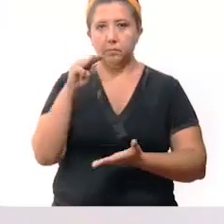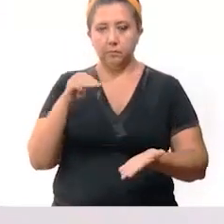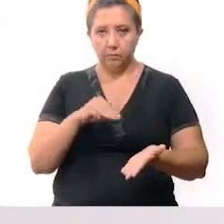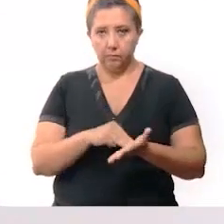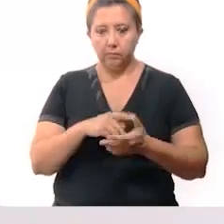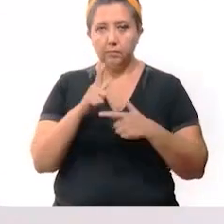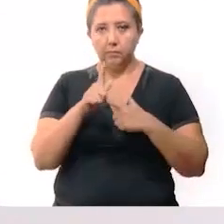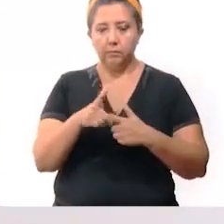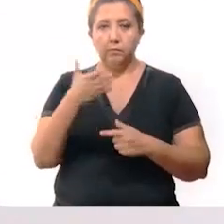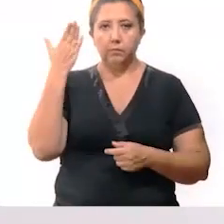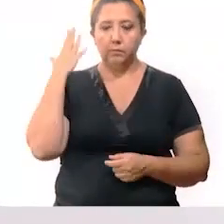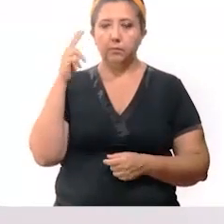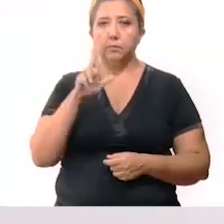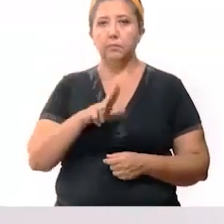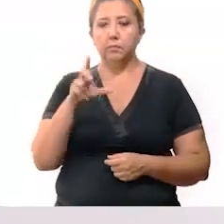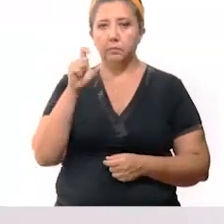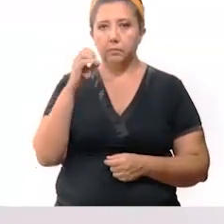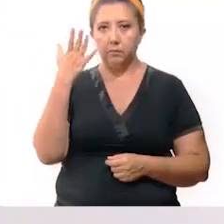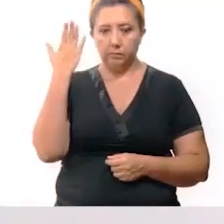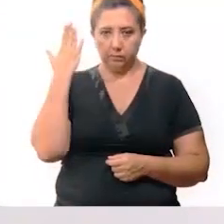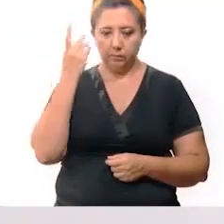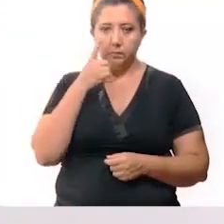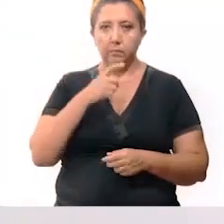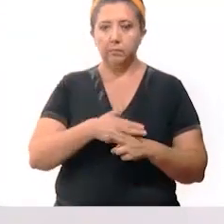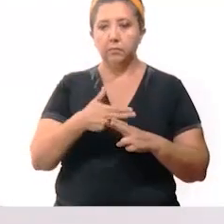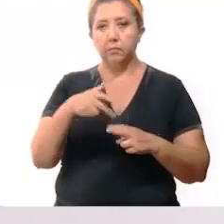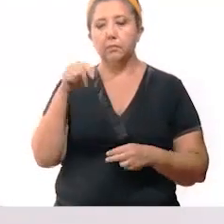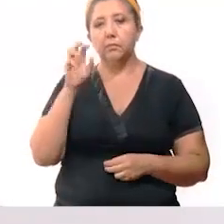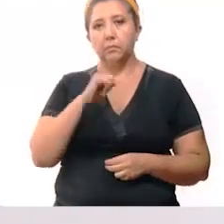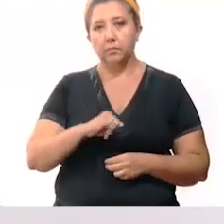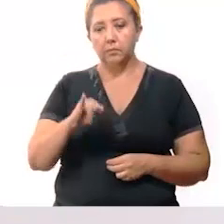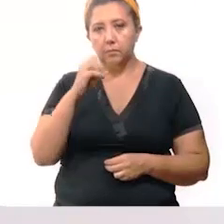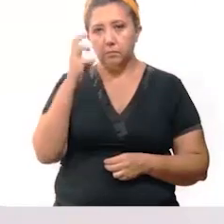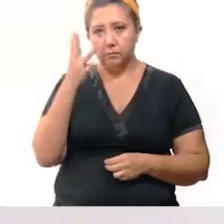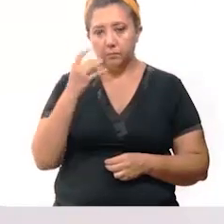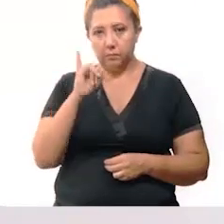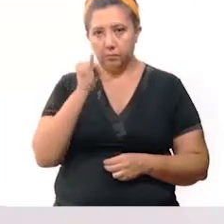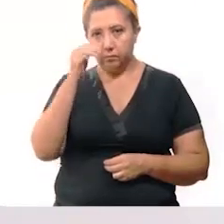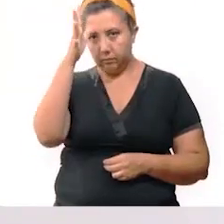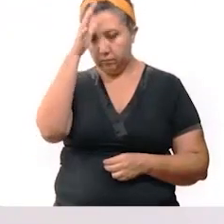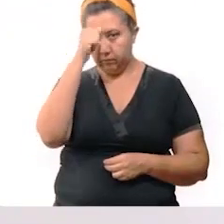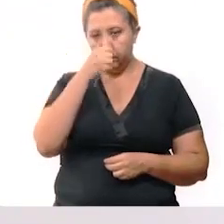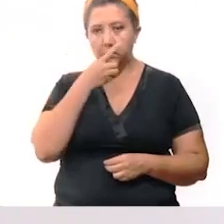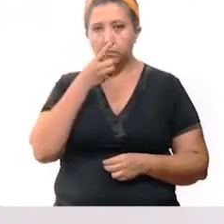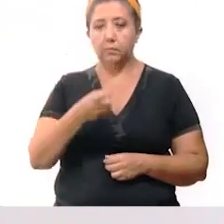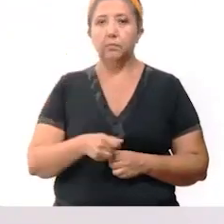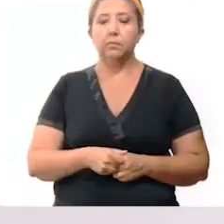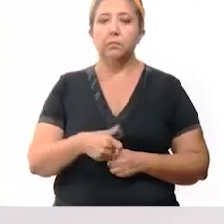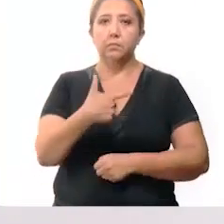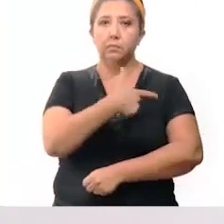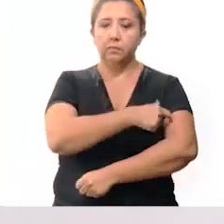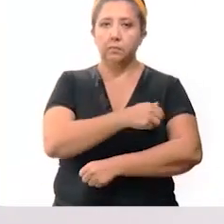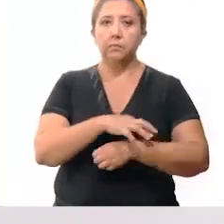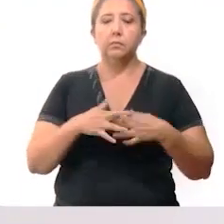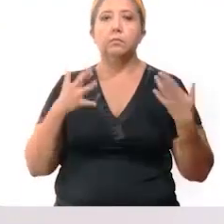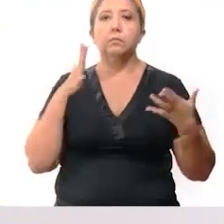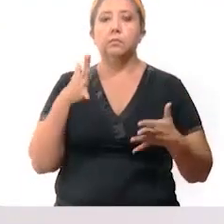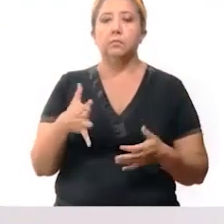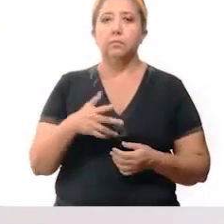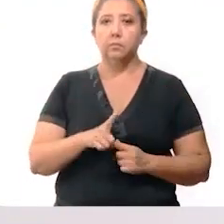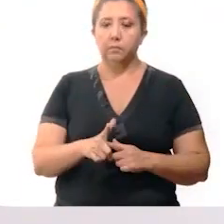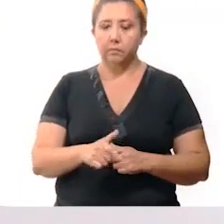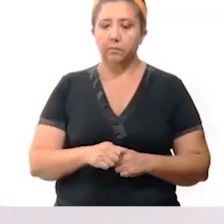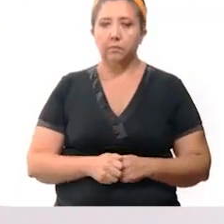Mérida comenzó el martes 25 y se extenderá hasta el jueves 3 de junio. De acuerdo con lo programado, la vacunación se llevará a cabo